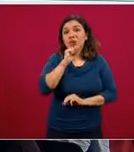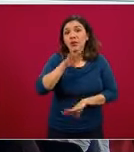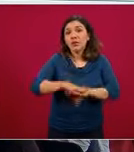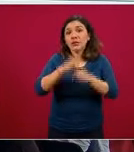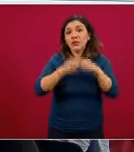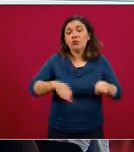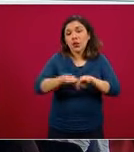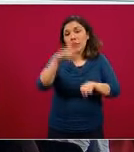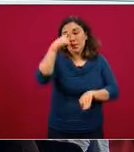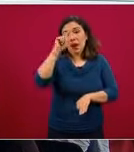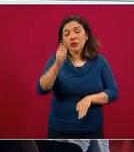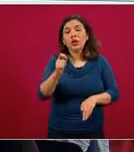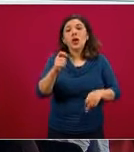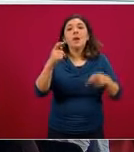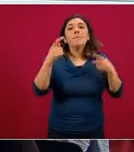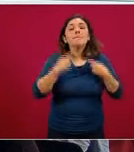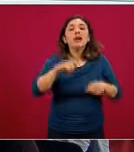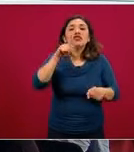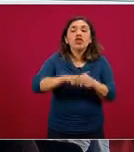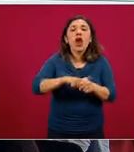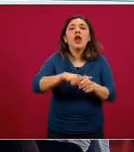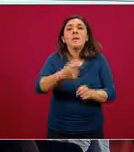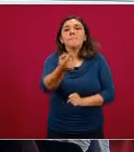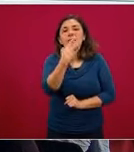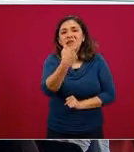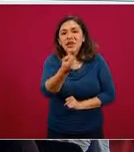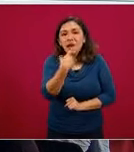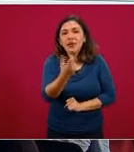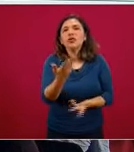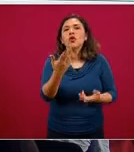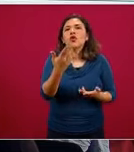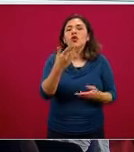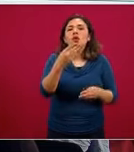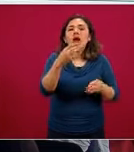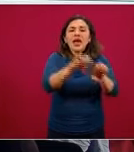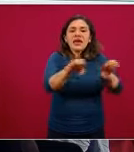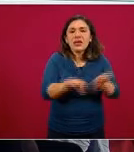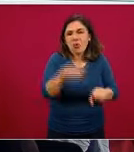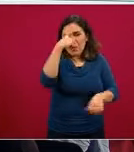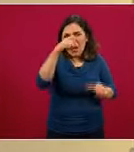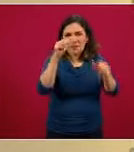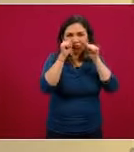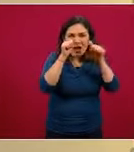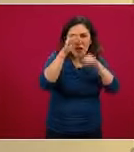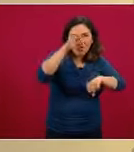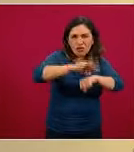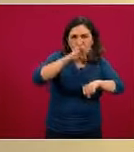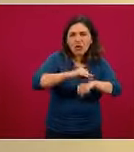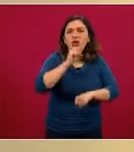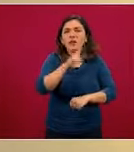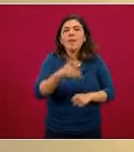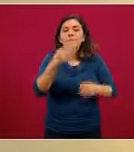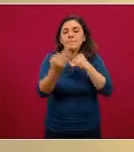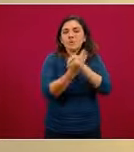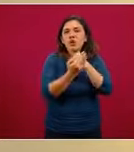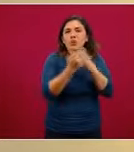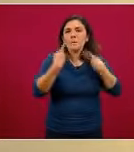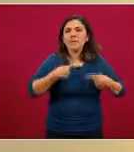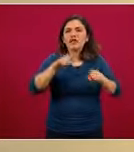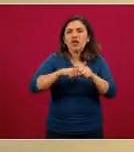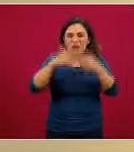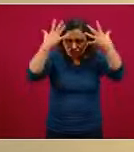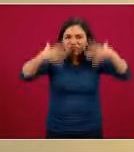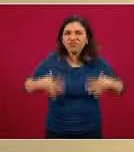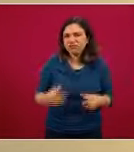en dispositivos médicos, medicamentos, insumos y equipo de protección personal. En otras